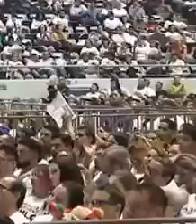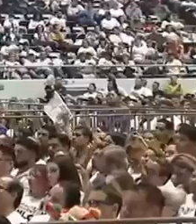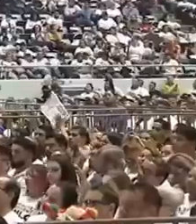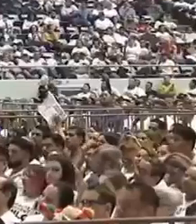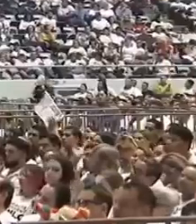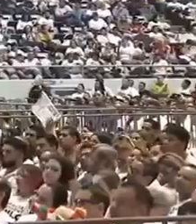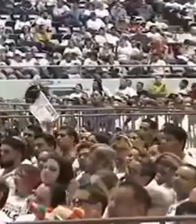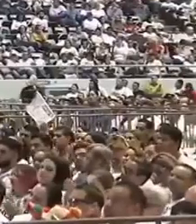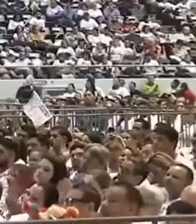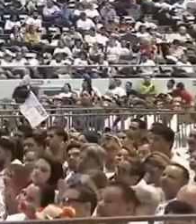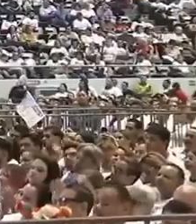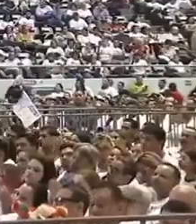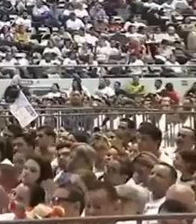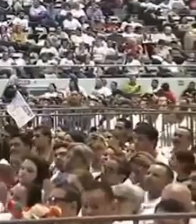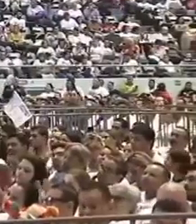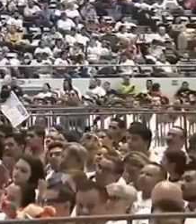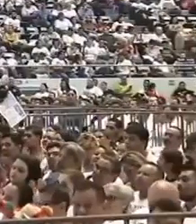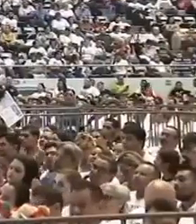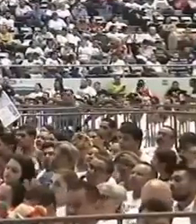3 veces.